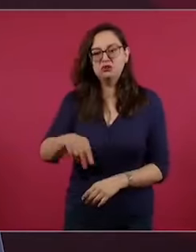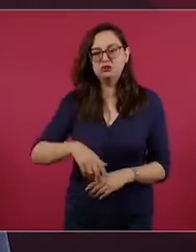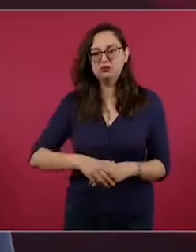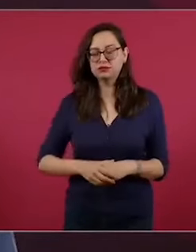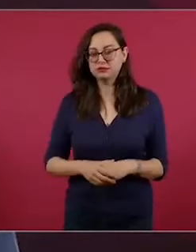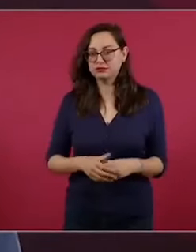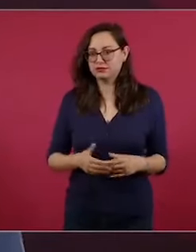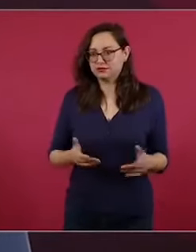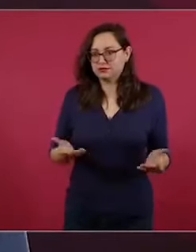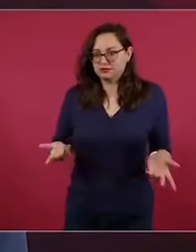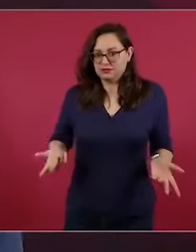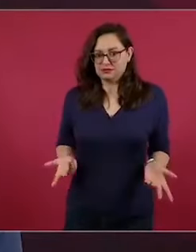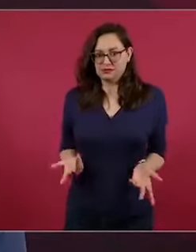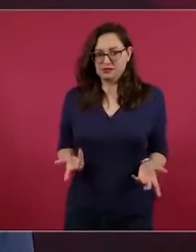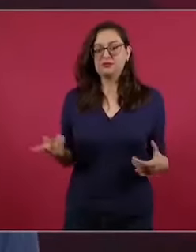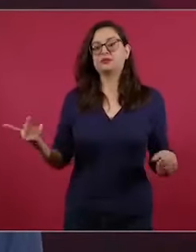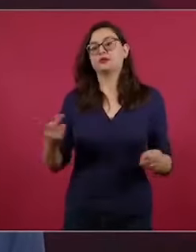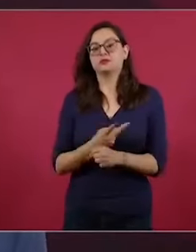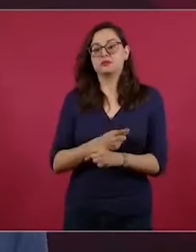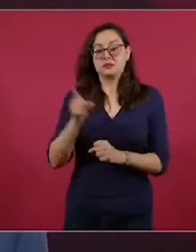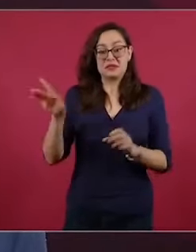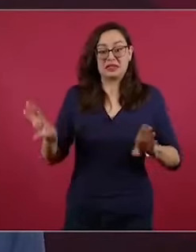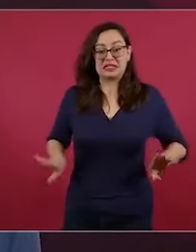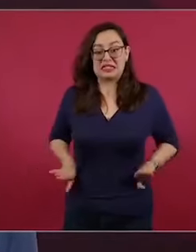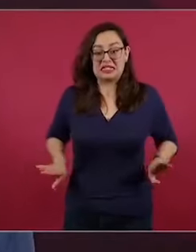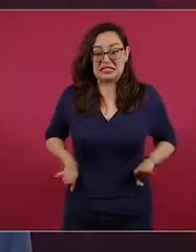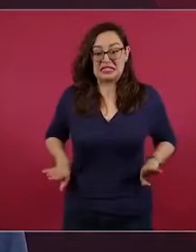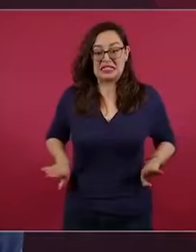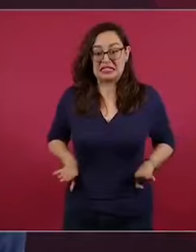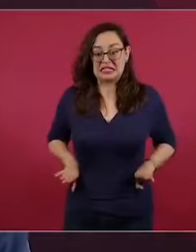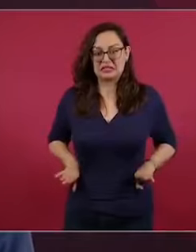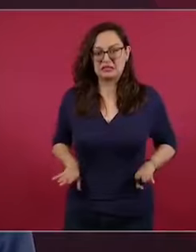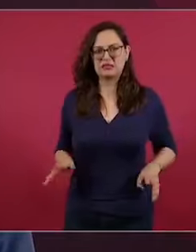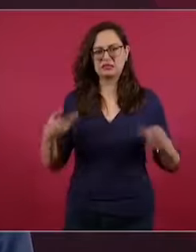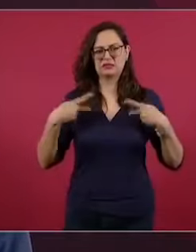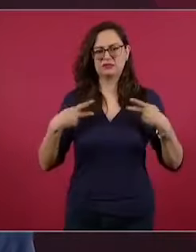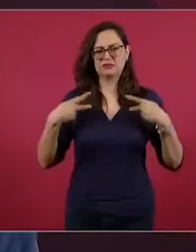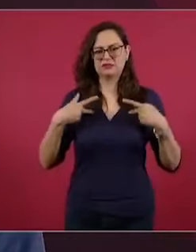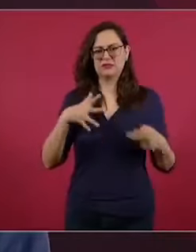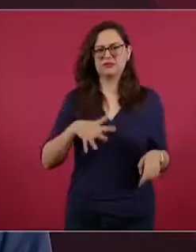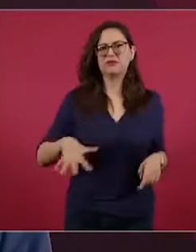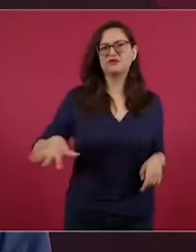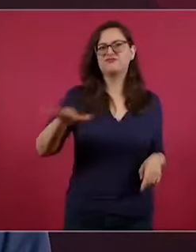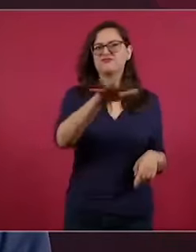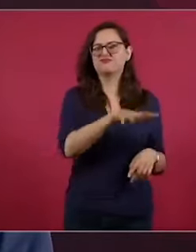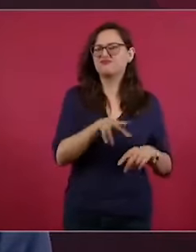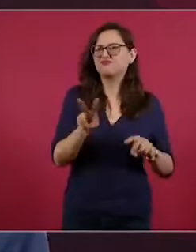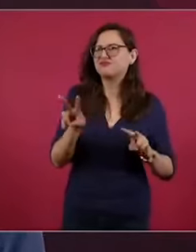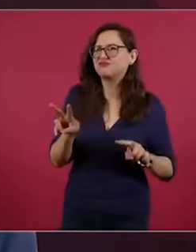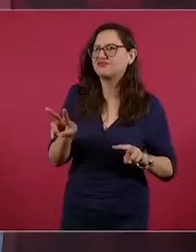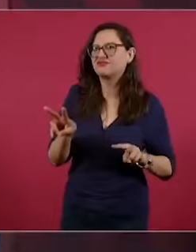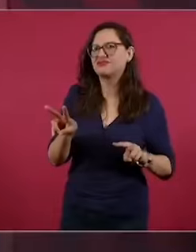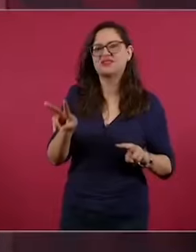Entonces como actúan así pues no se ganan la